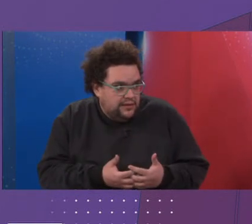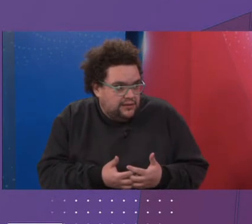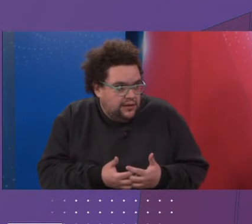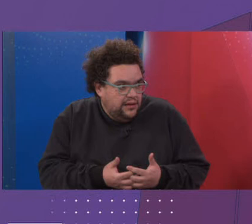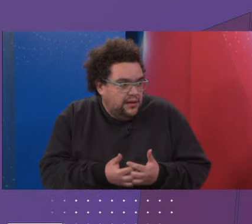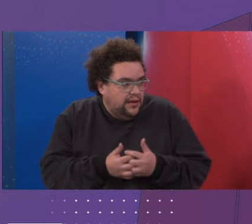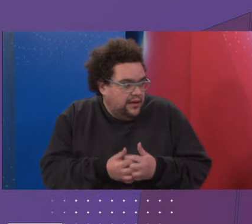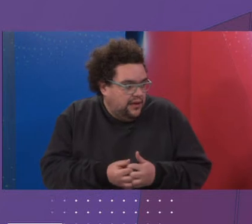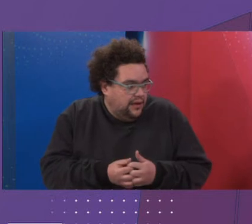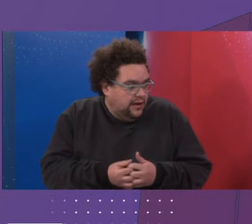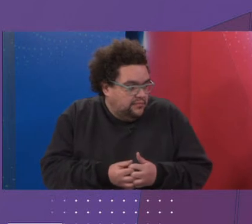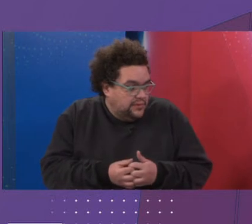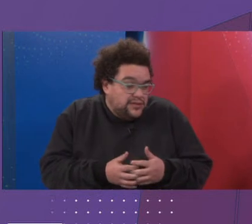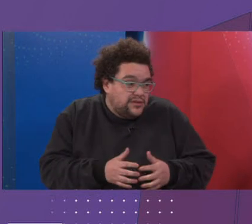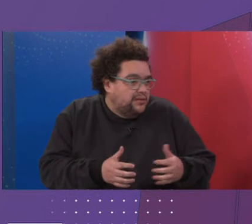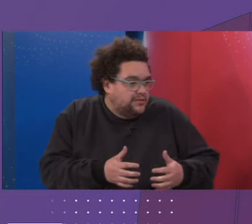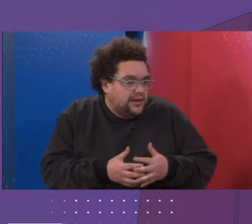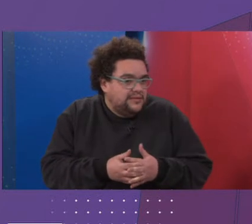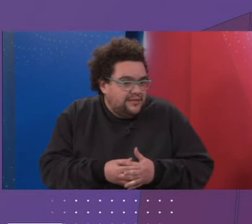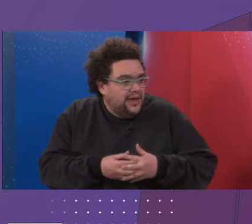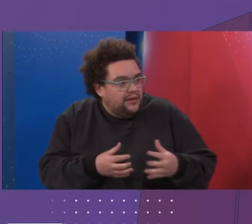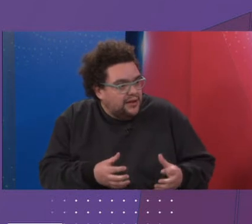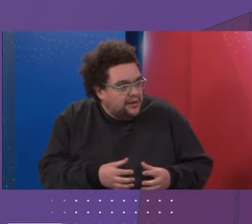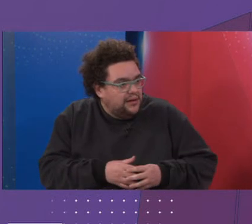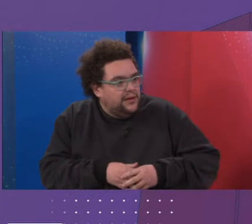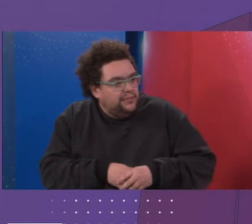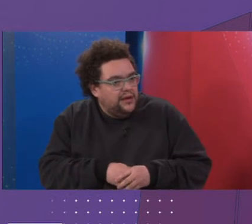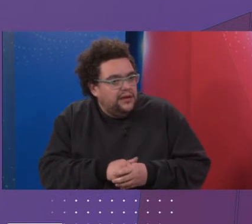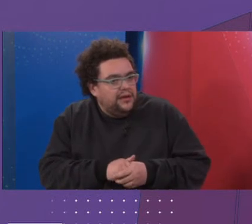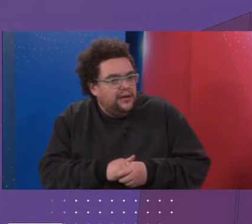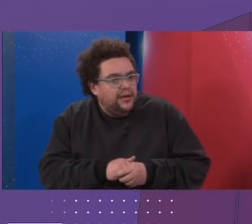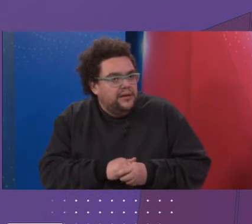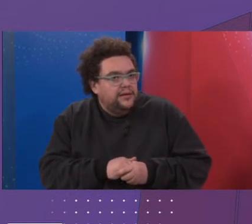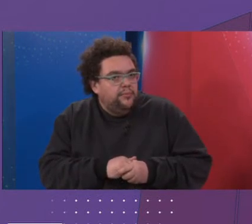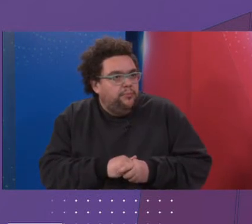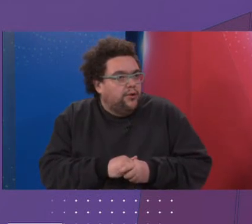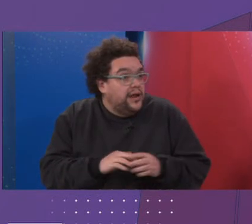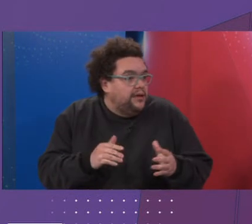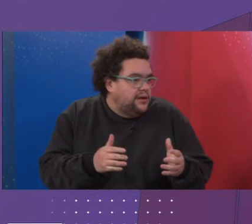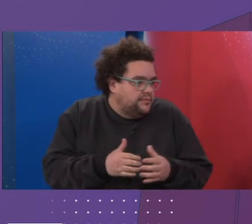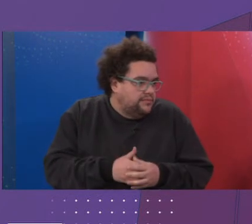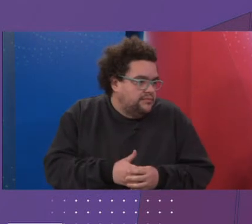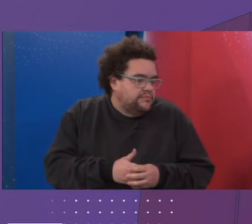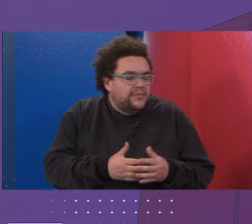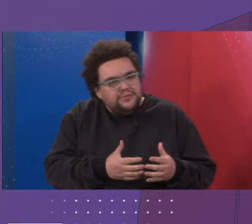democracia si de hecho ya se ha querido hacer prescribir